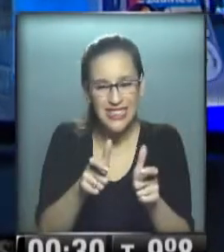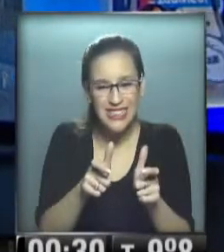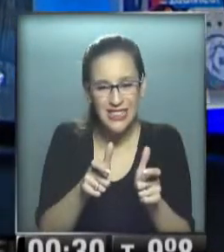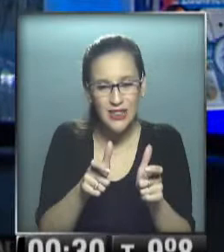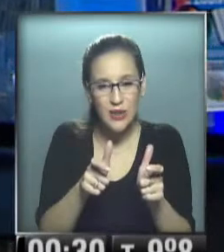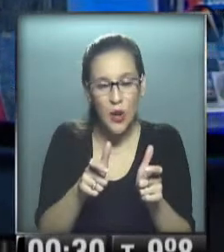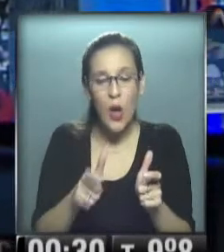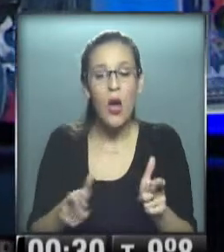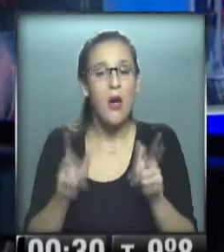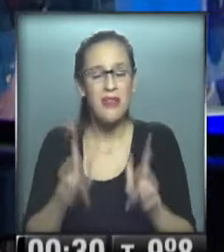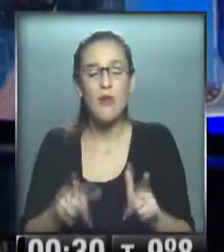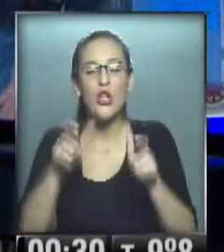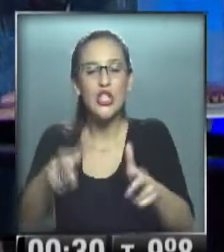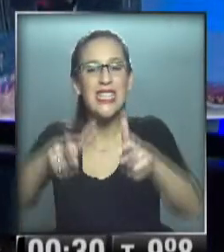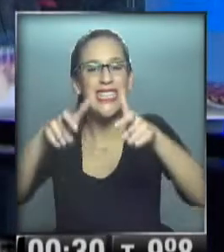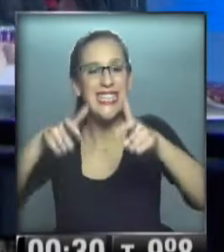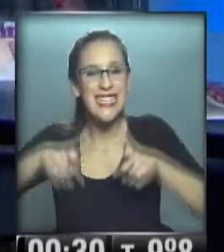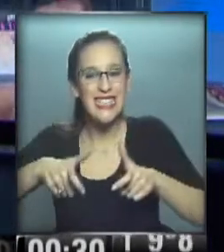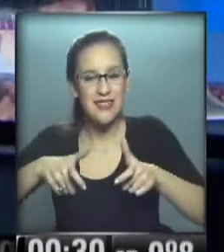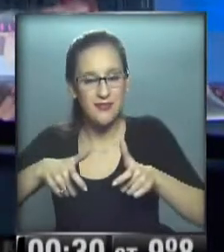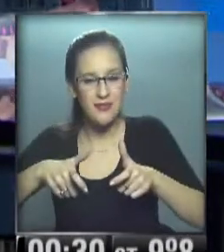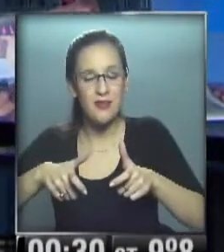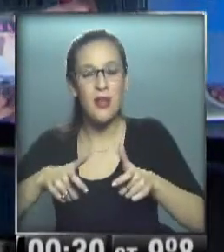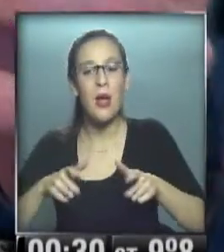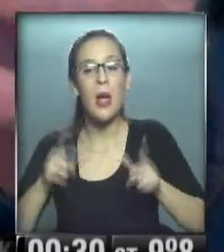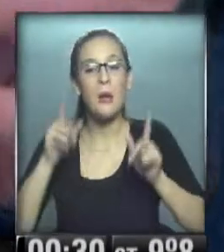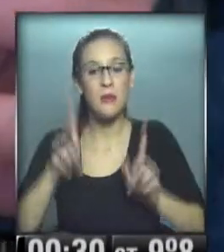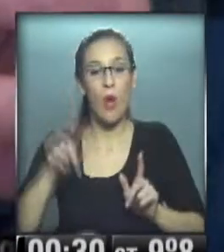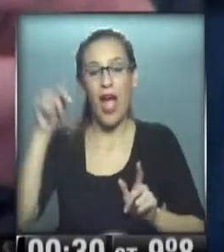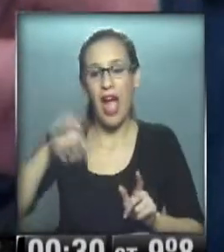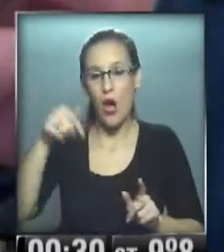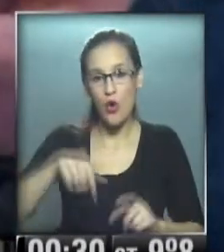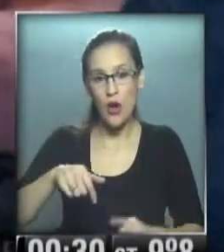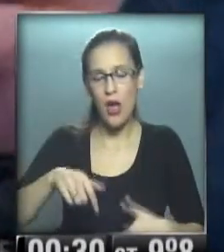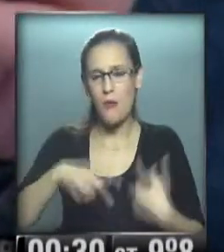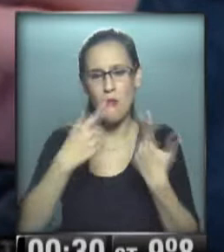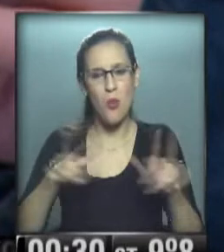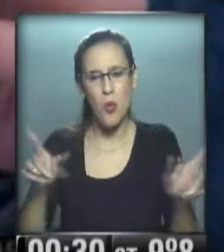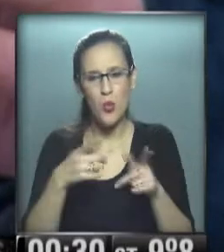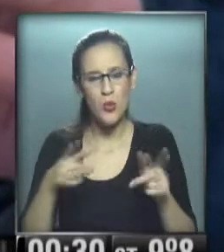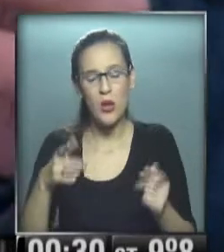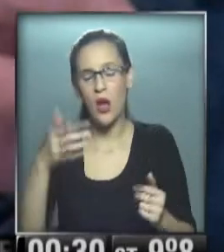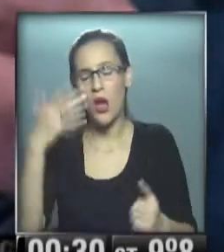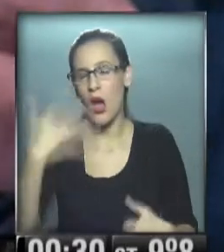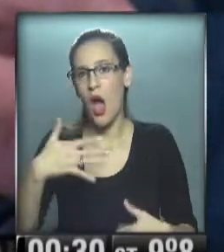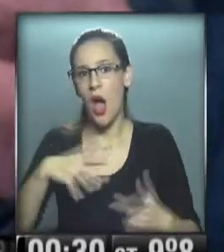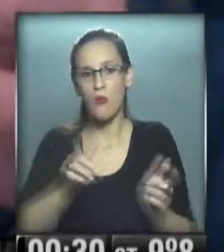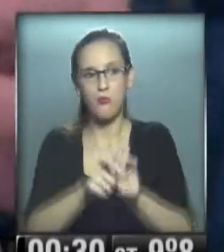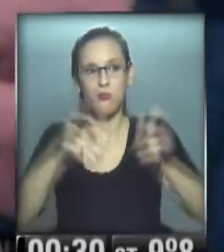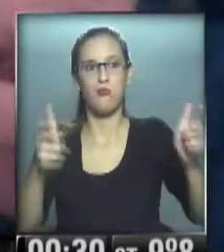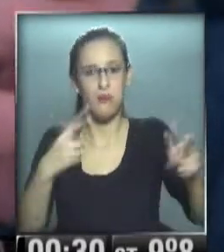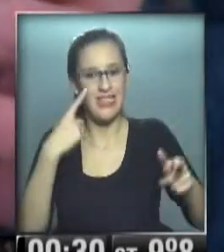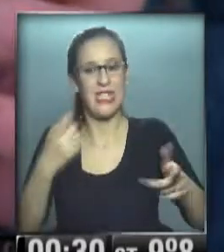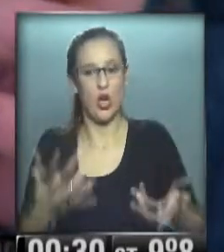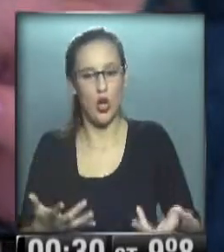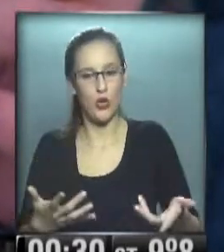este este civil de éste cede a esto que vamos a escuchar ahora la banda realmente creció y se nota eso lo que a mí me gusta de ver